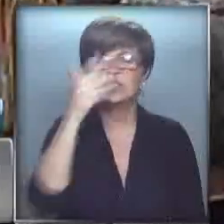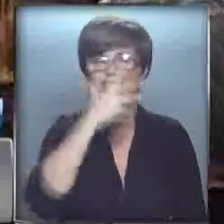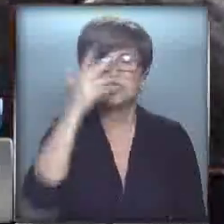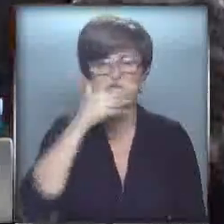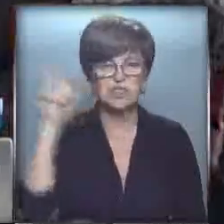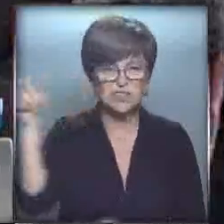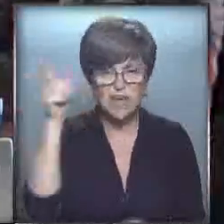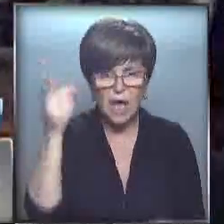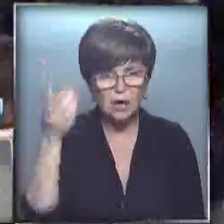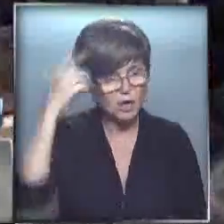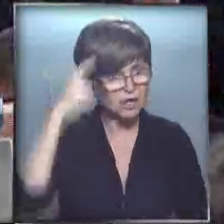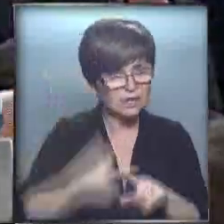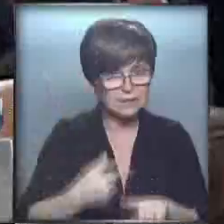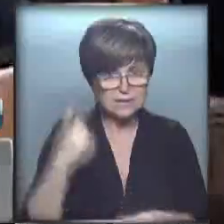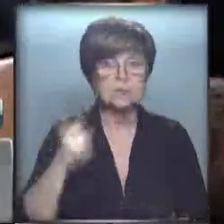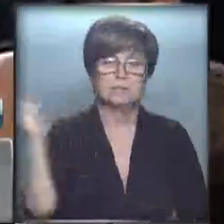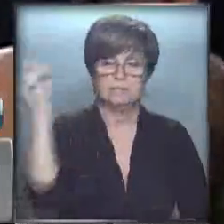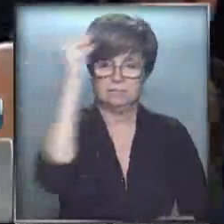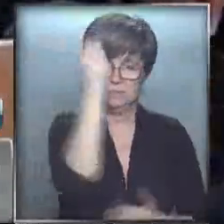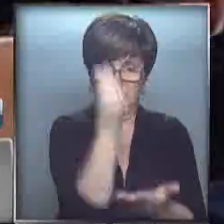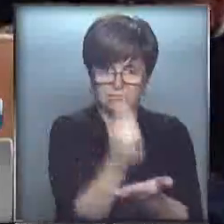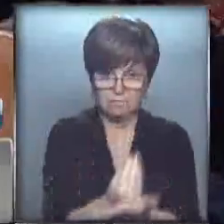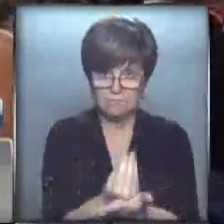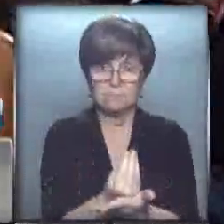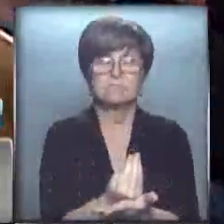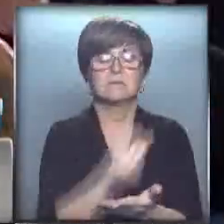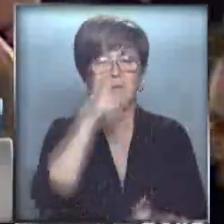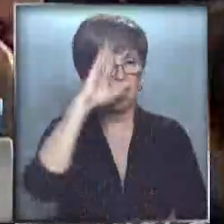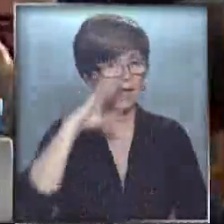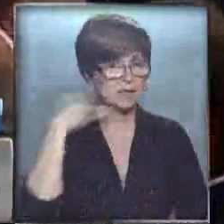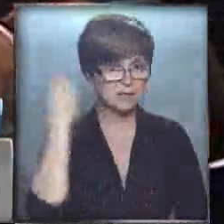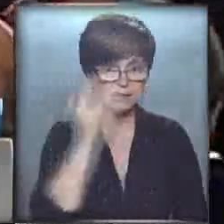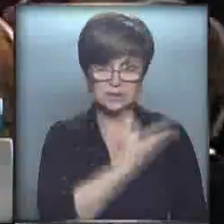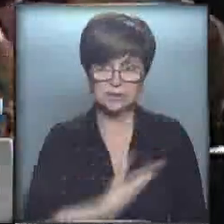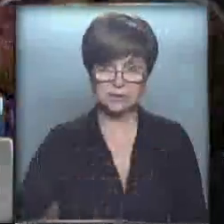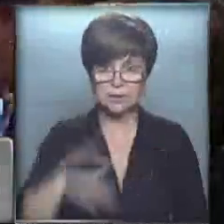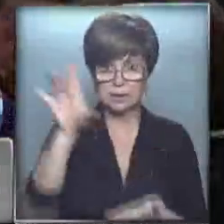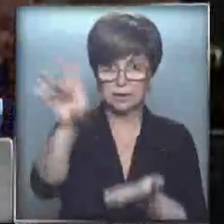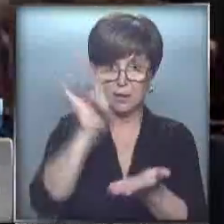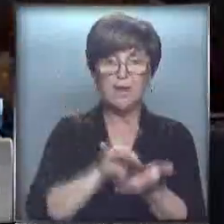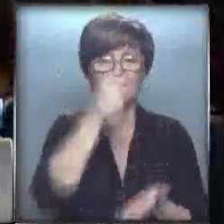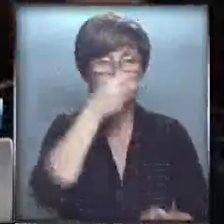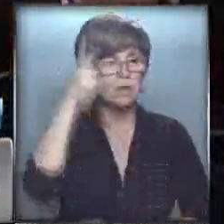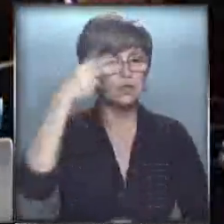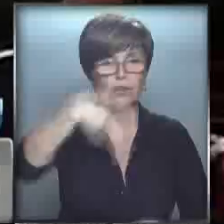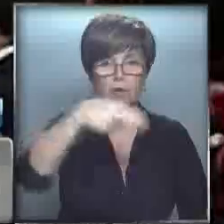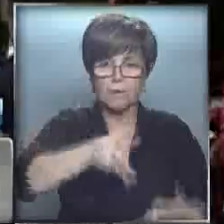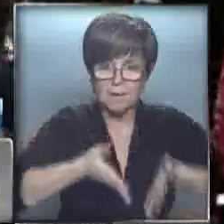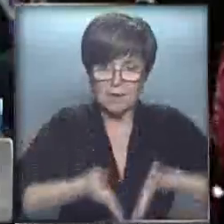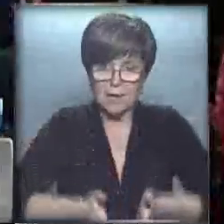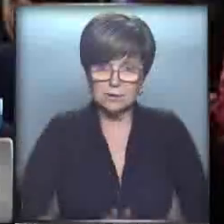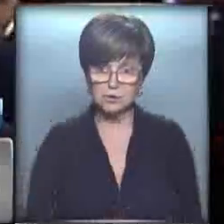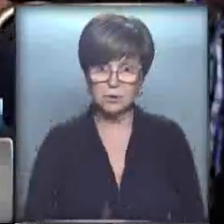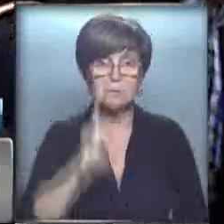origen montenegrino, fue designado por Cristina Fernández de Kirchner, nació el 28 de noviembre de 1964